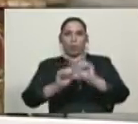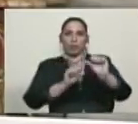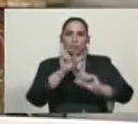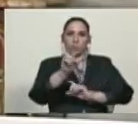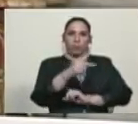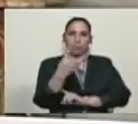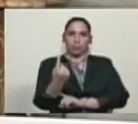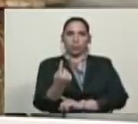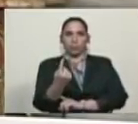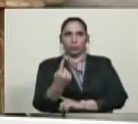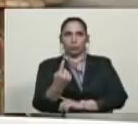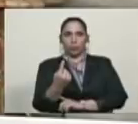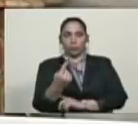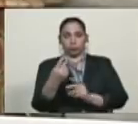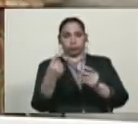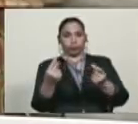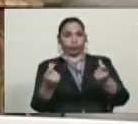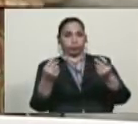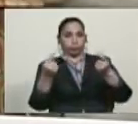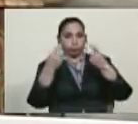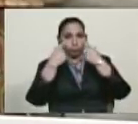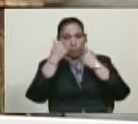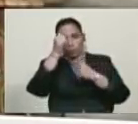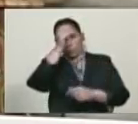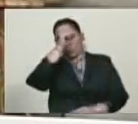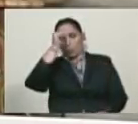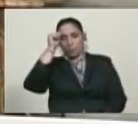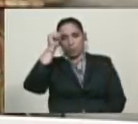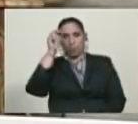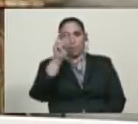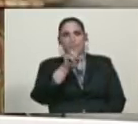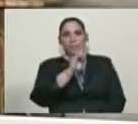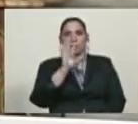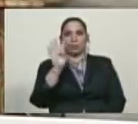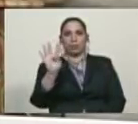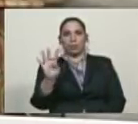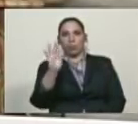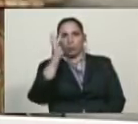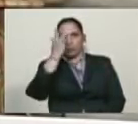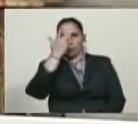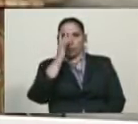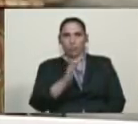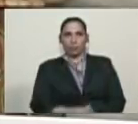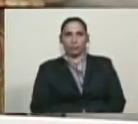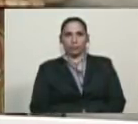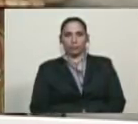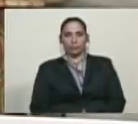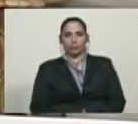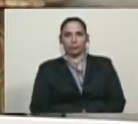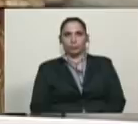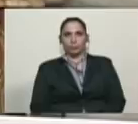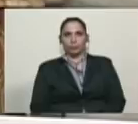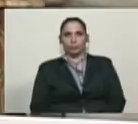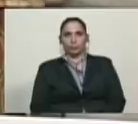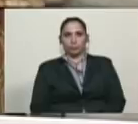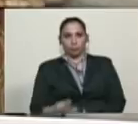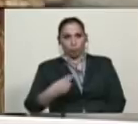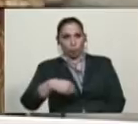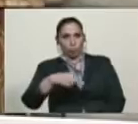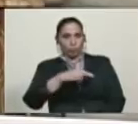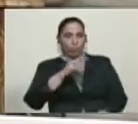vamos a estar muy pendiente en el domingo 24 de febrero por telesur estaremos